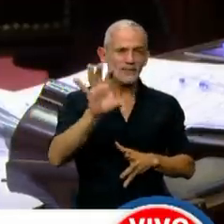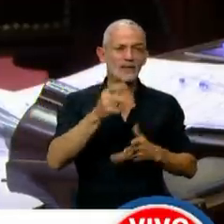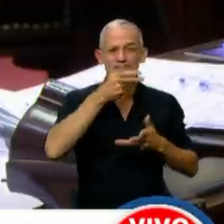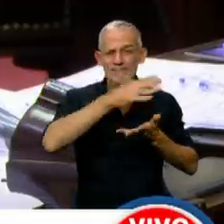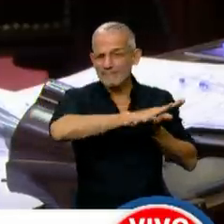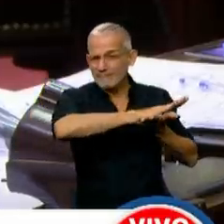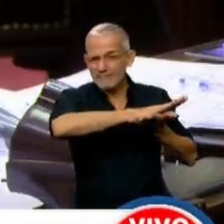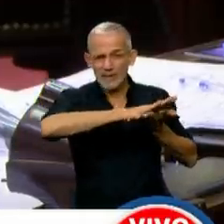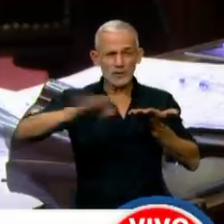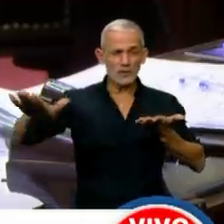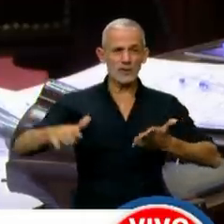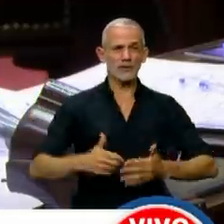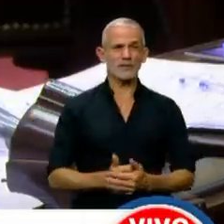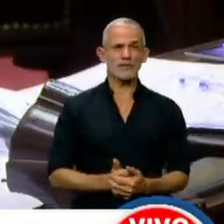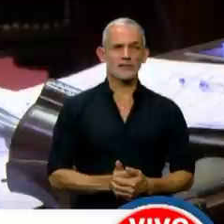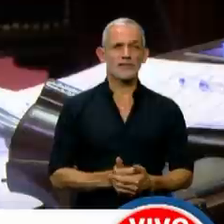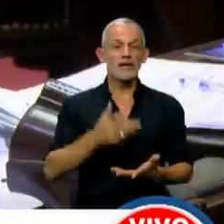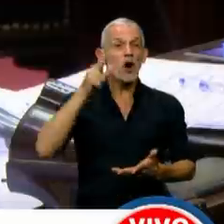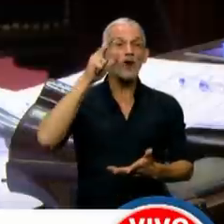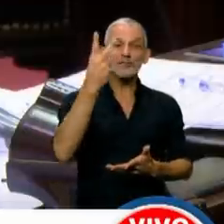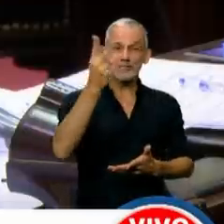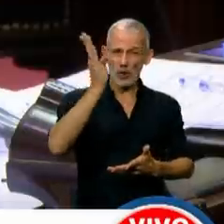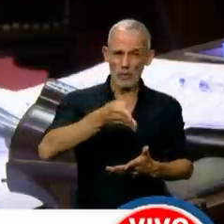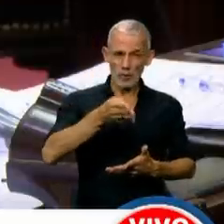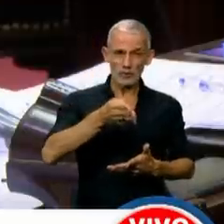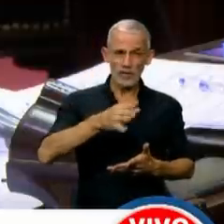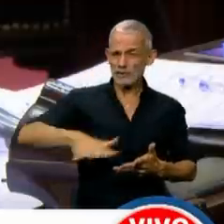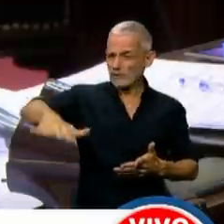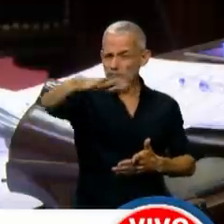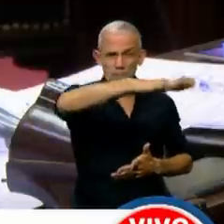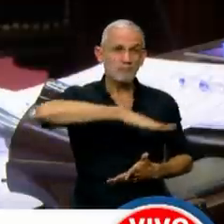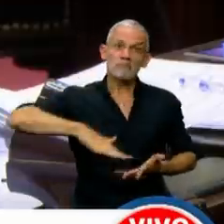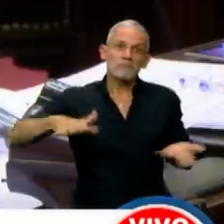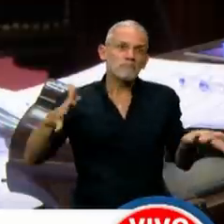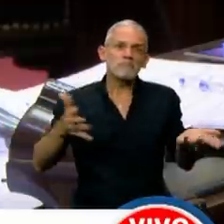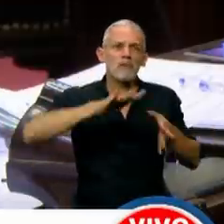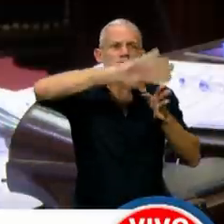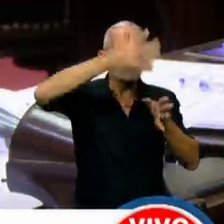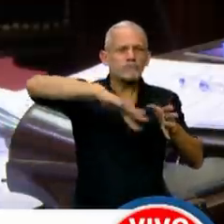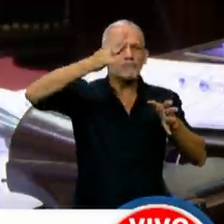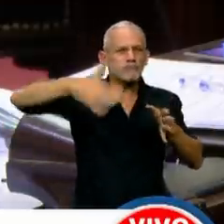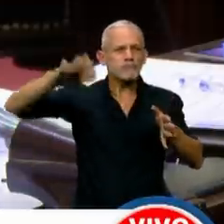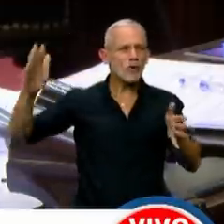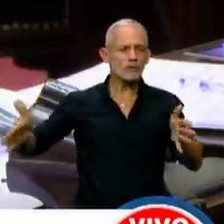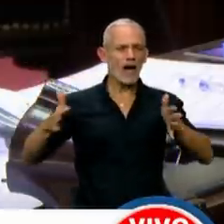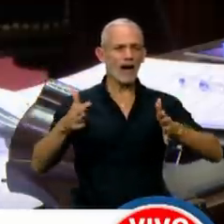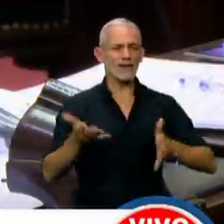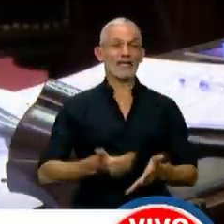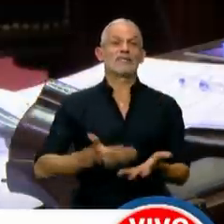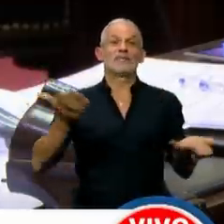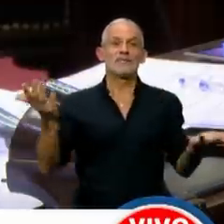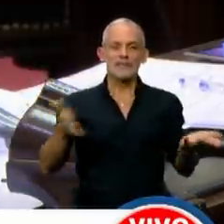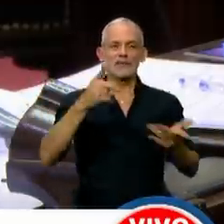desértica casi el 82 por ciento de su superficie es montañosa entonces el